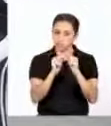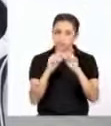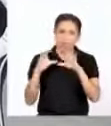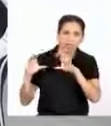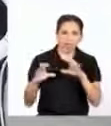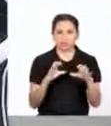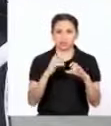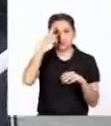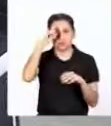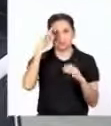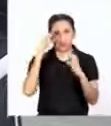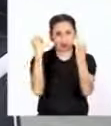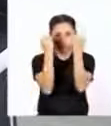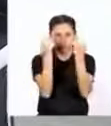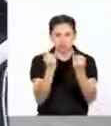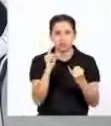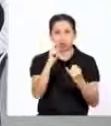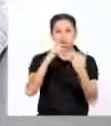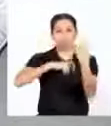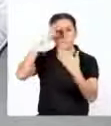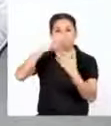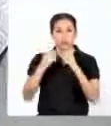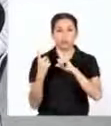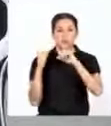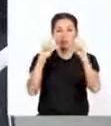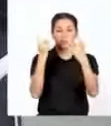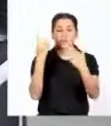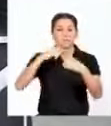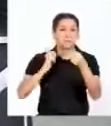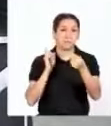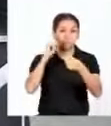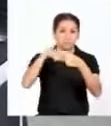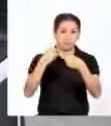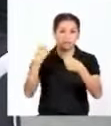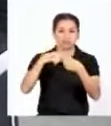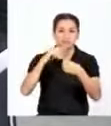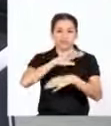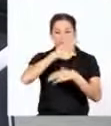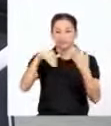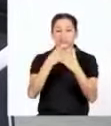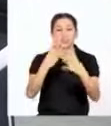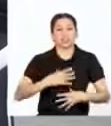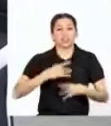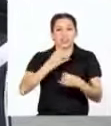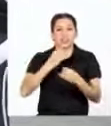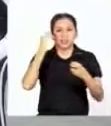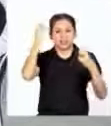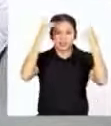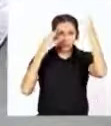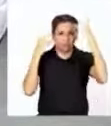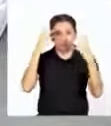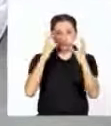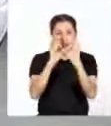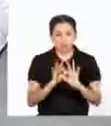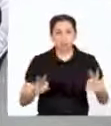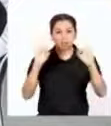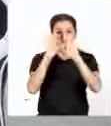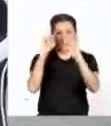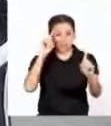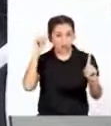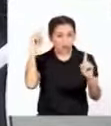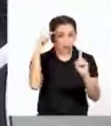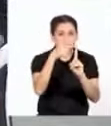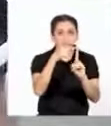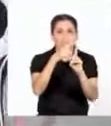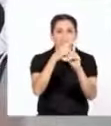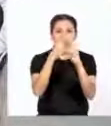los momentos y actividades para diseñar un plan de proyecto participativo. Fue interesante reflexionar sobre la importancia